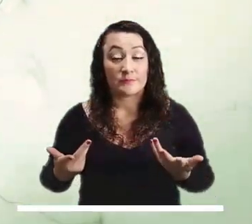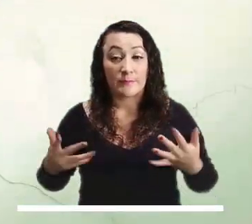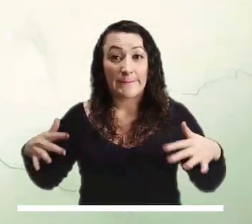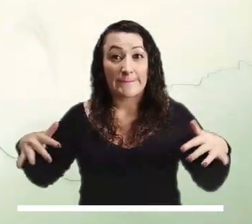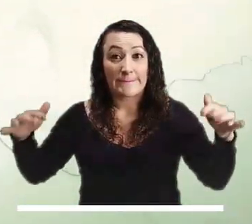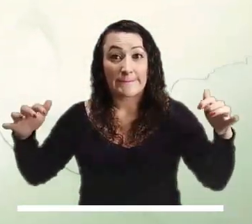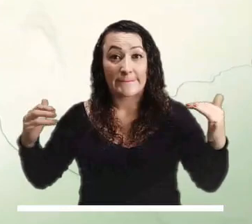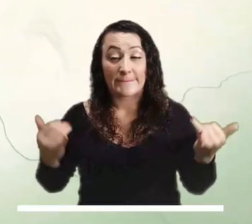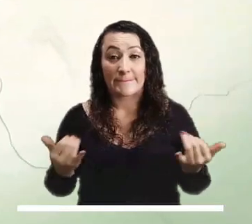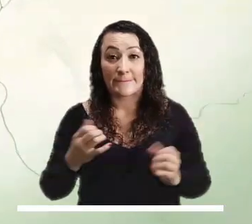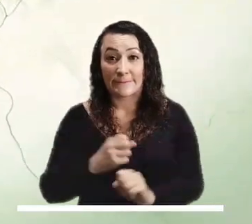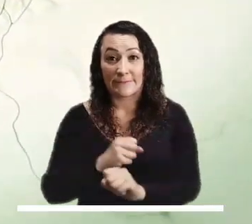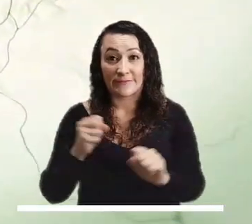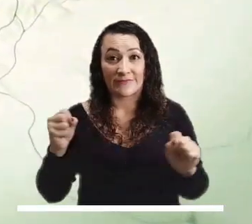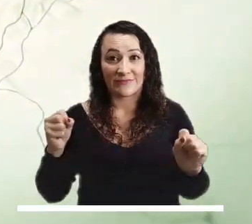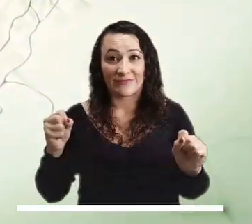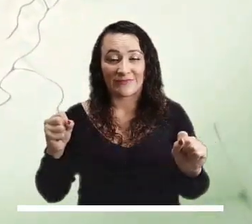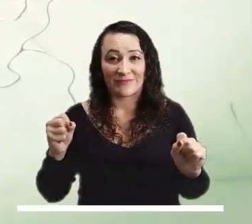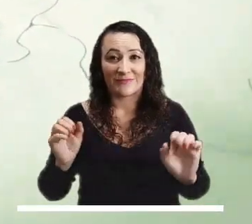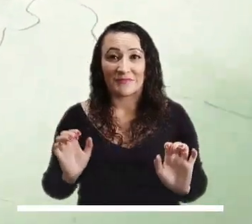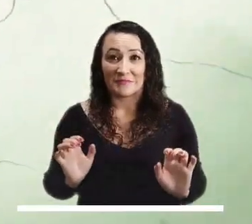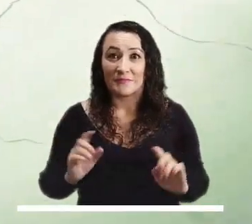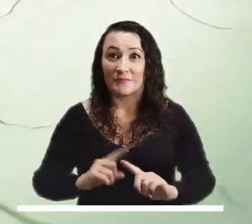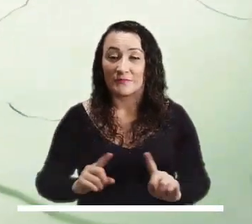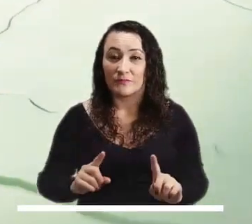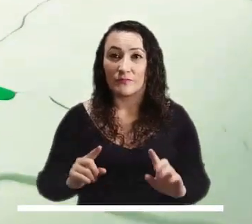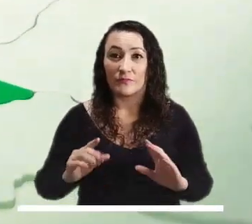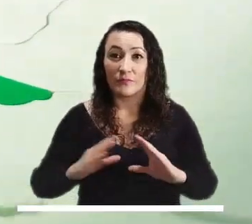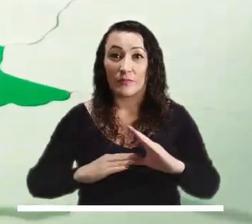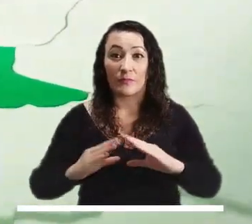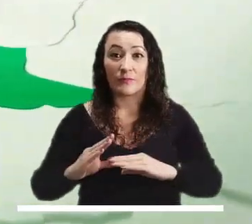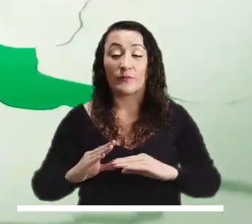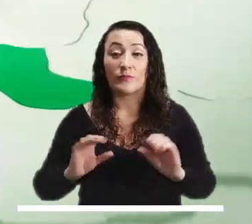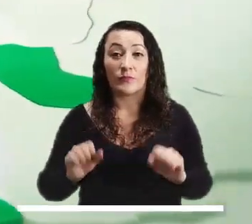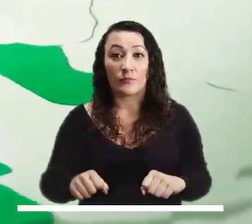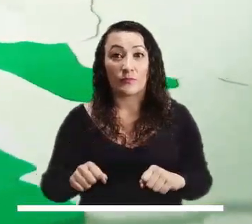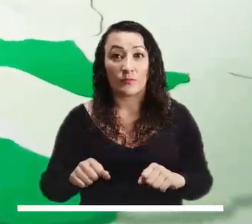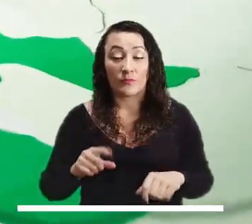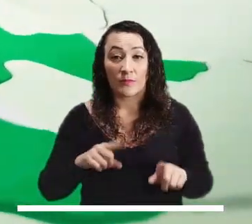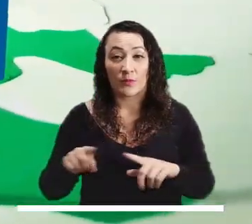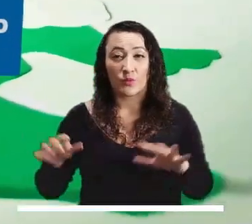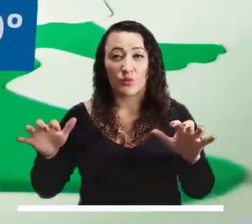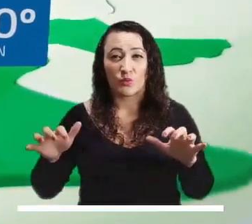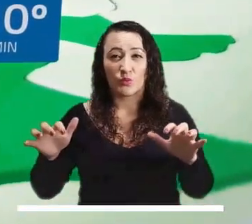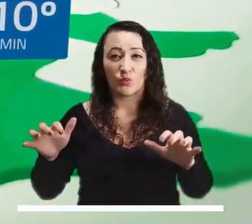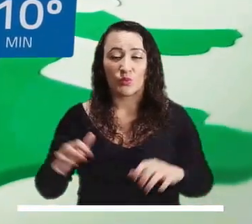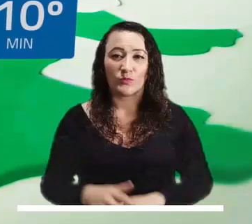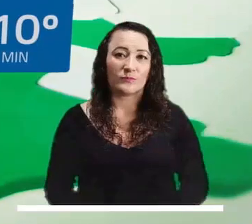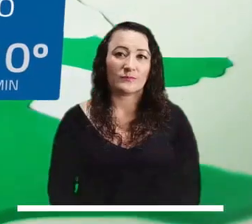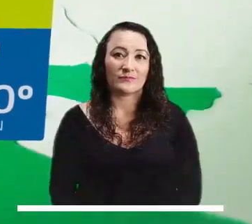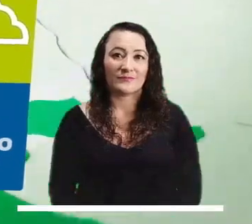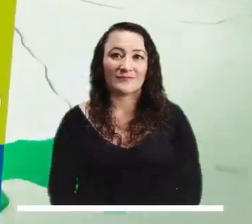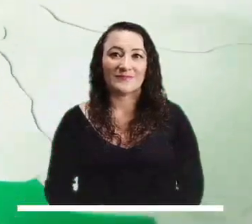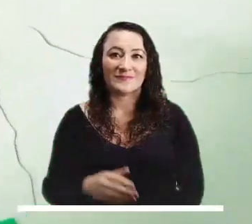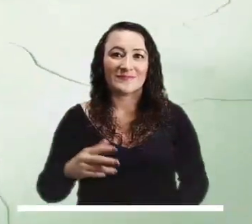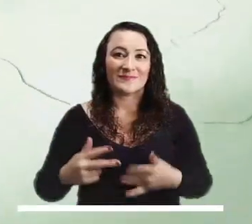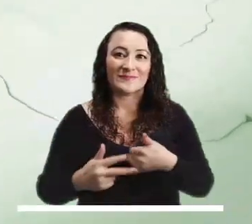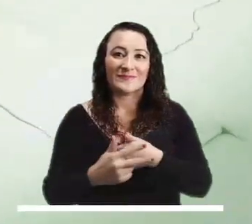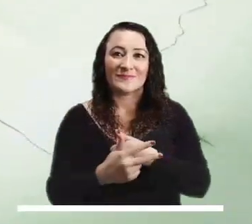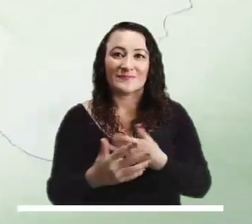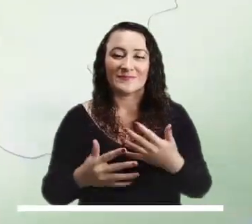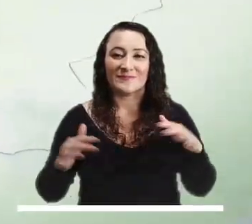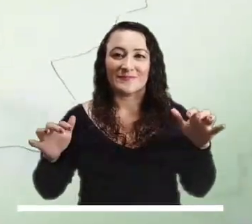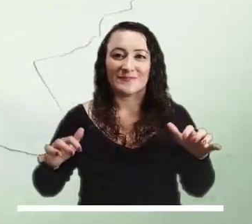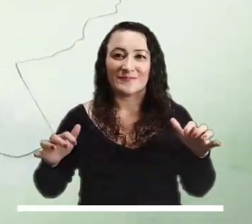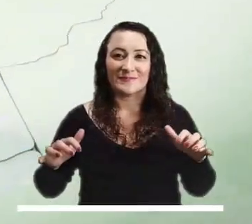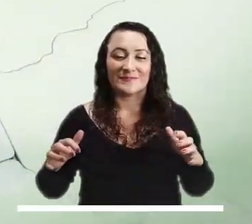seminublado. También en el Pacífico colombiano se calculan condiciones secas durante la jornada. Sin embargo, en el litoral de Cauca podrían